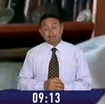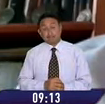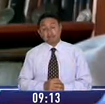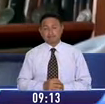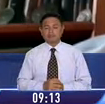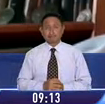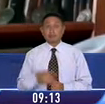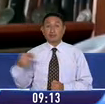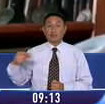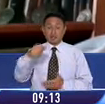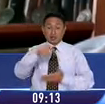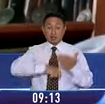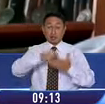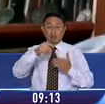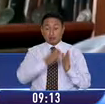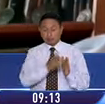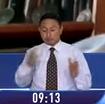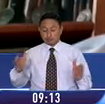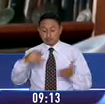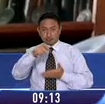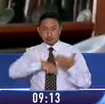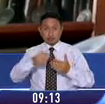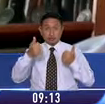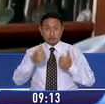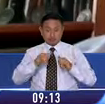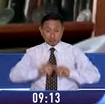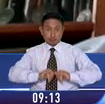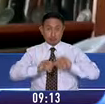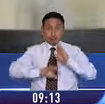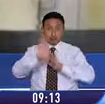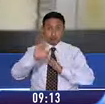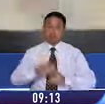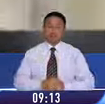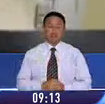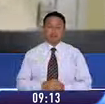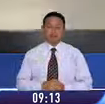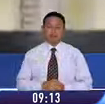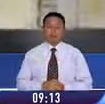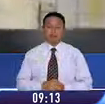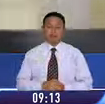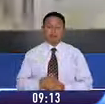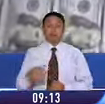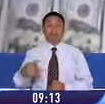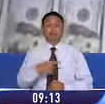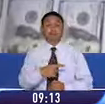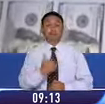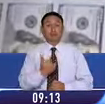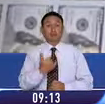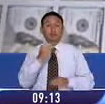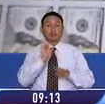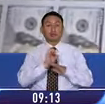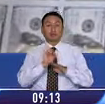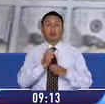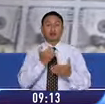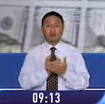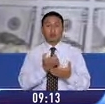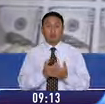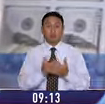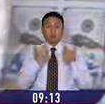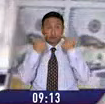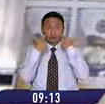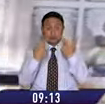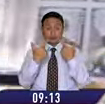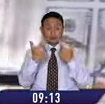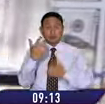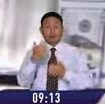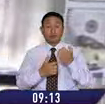se apruebe durante este periodo se va a mantener en el tiempo. Esto es lo que deberá enfrentar el país en el campo económico, ante